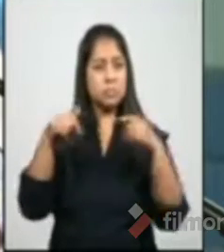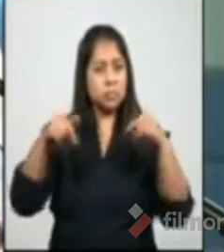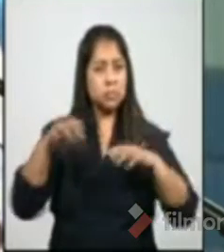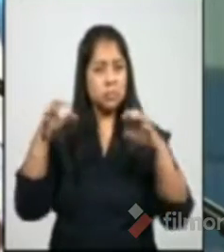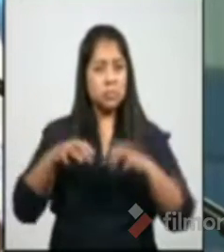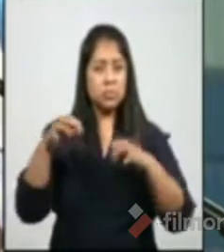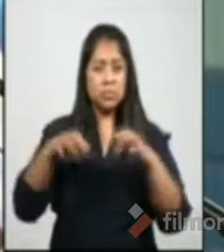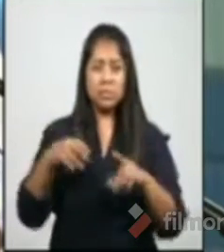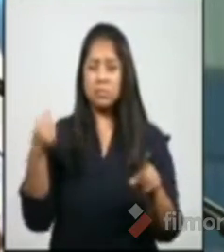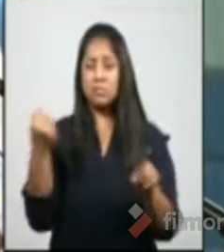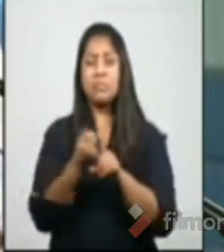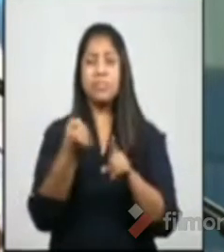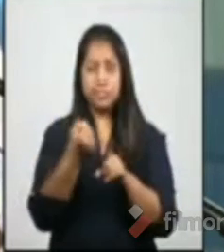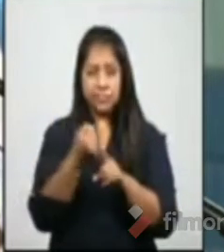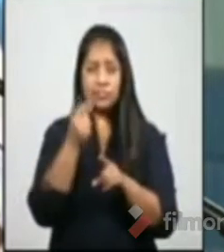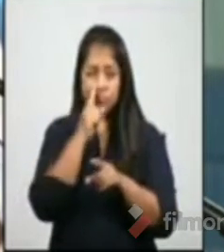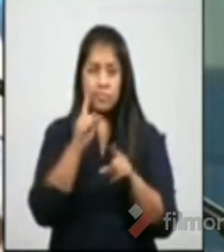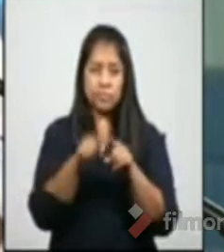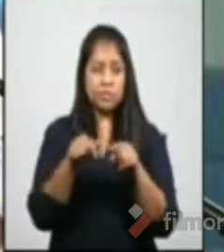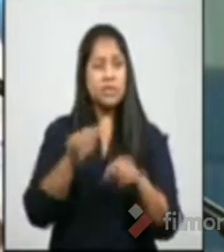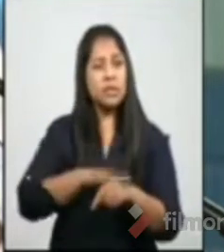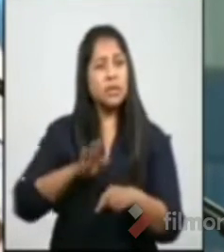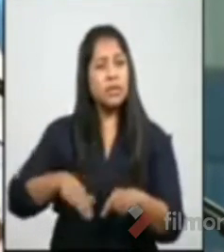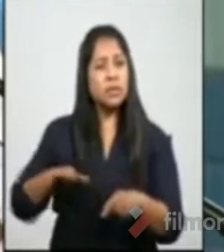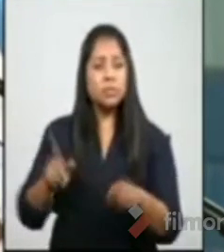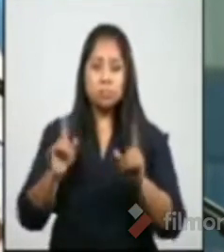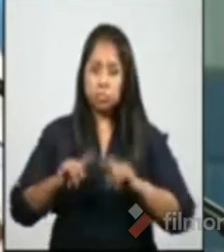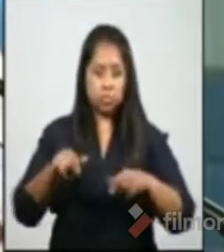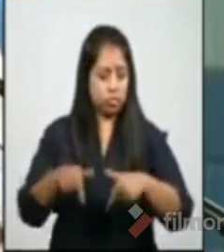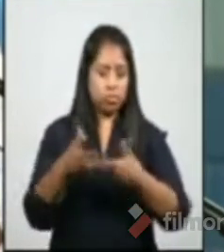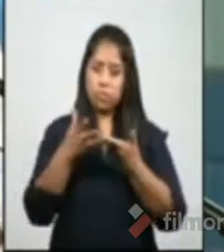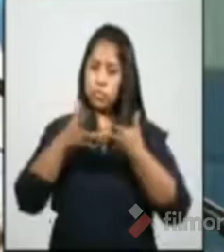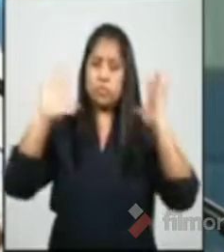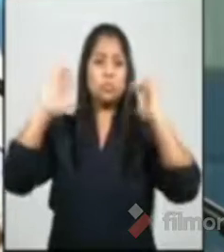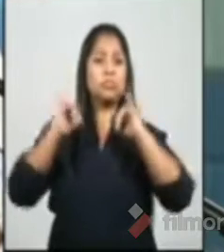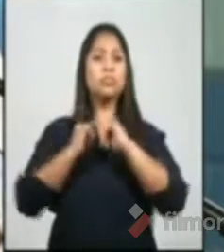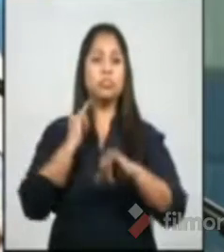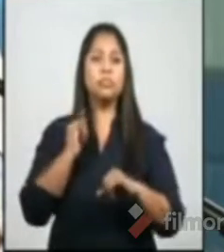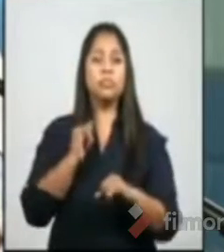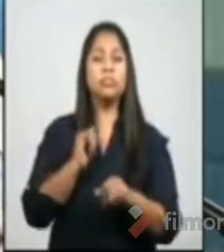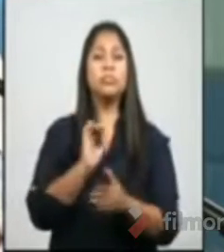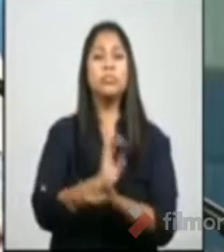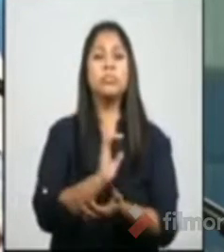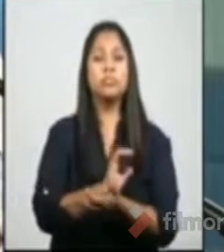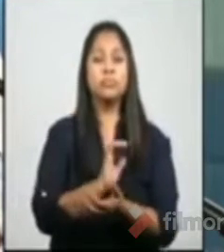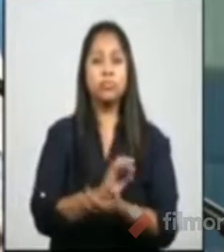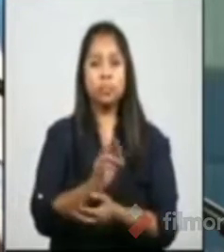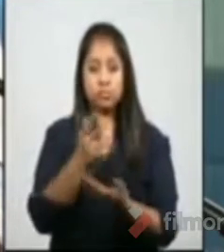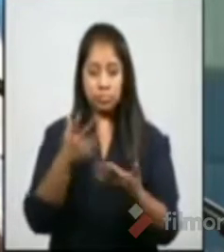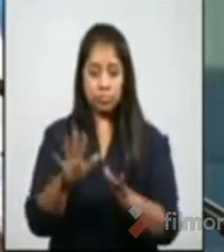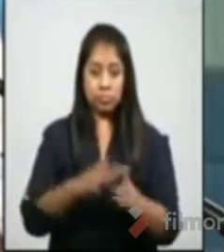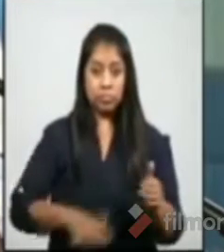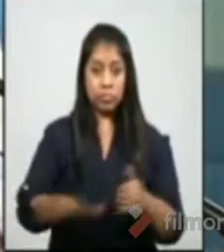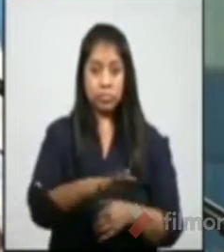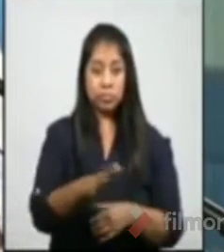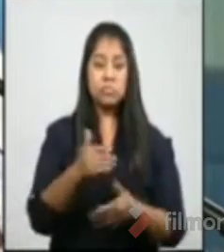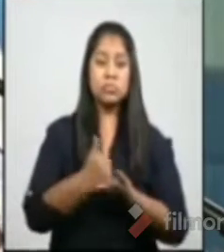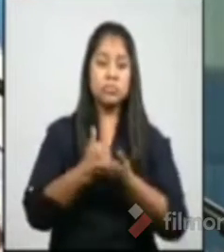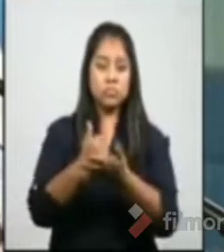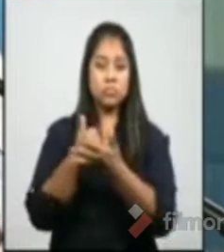nos han ocasionado también retrasos, pero aquí está terminado y esperamos que sea de todo beneficio,